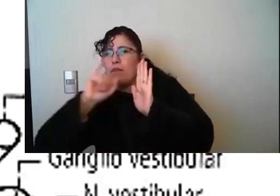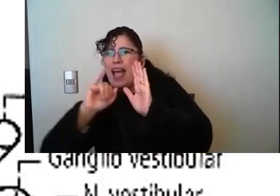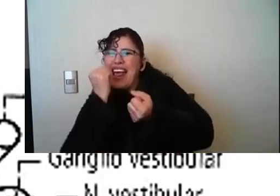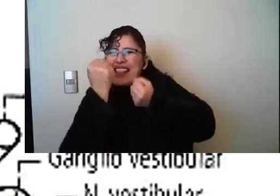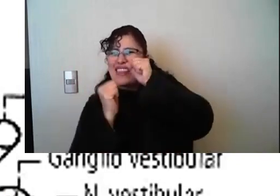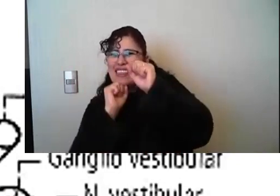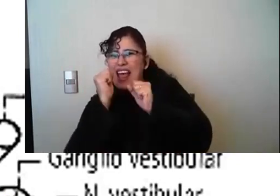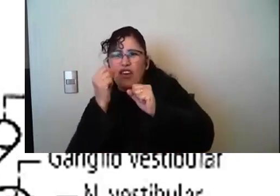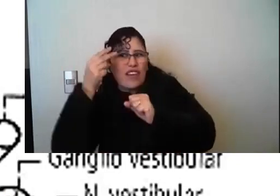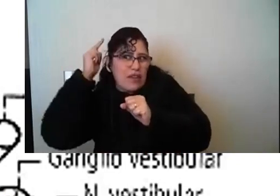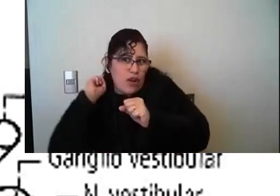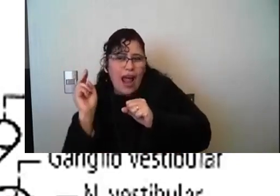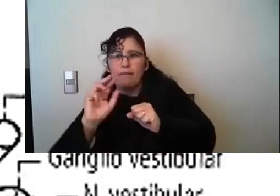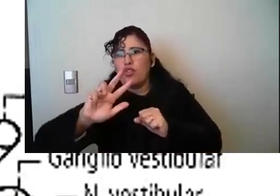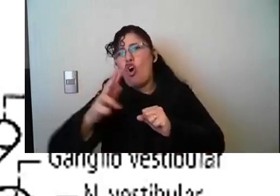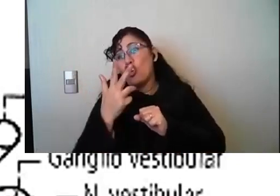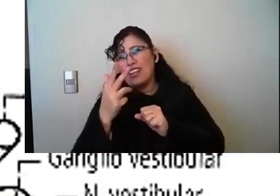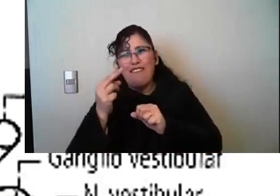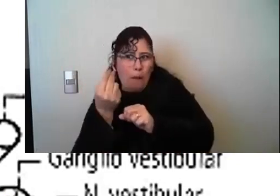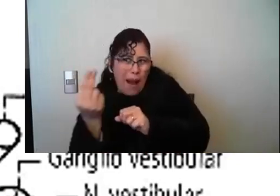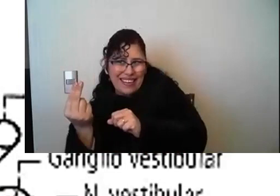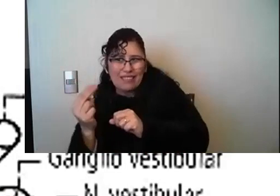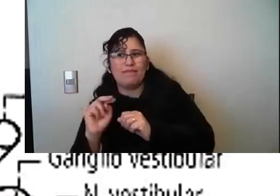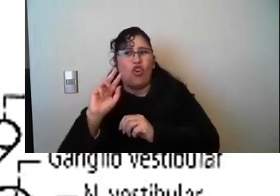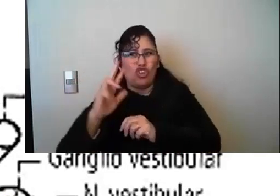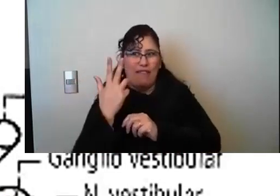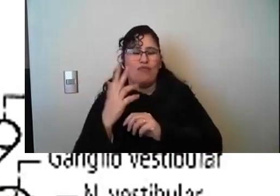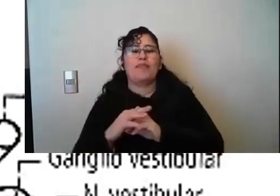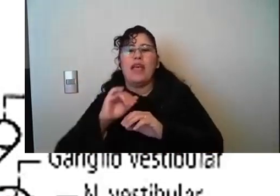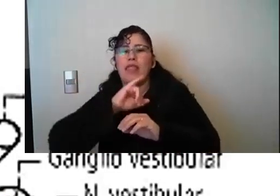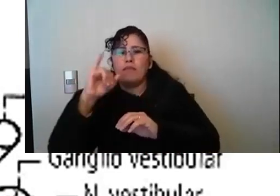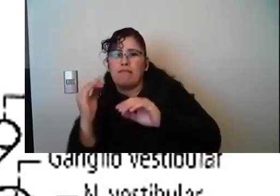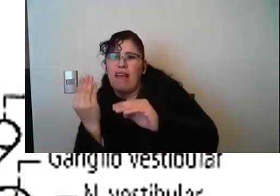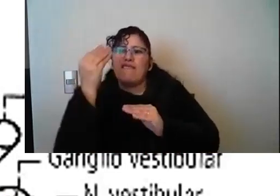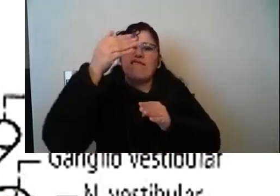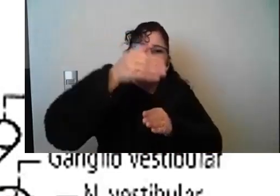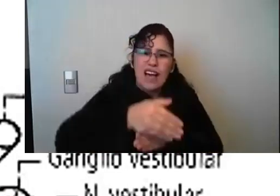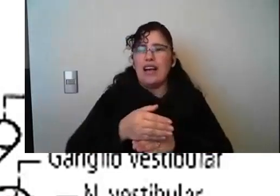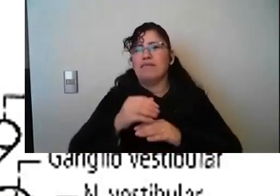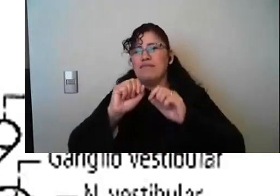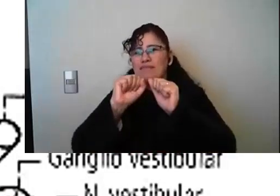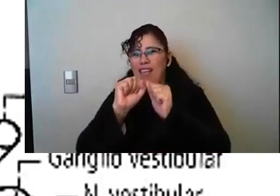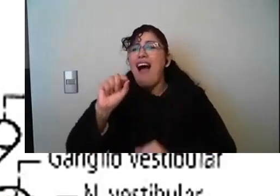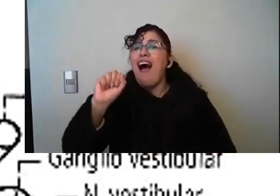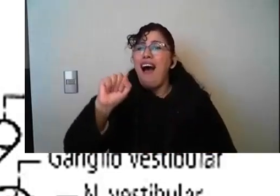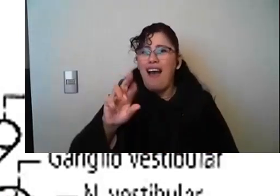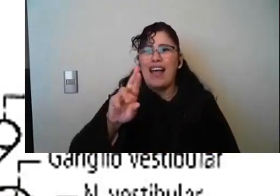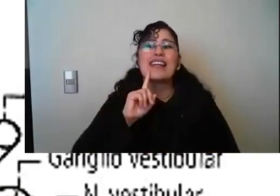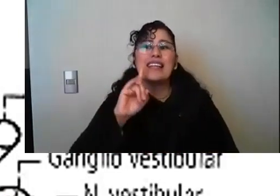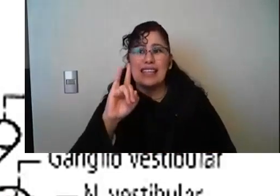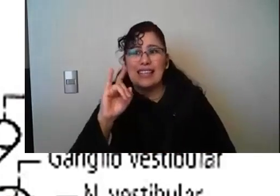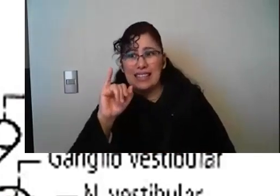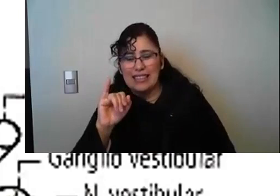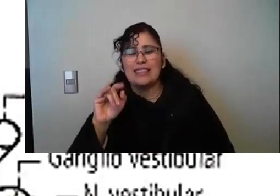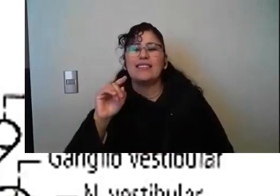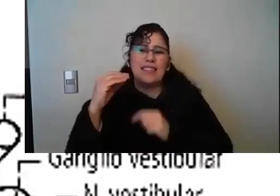par craneano, ¿cierto? Y arquicerebelo. Ahora, como ustedes manejan que el cerebelo